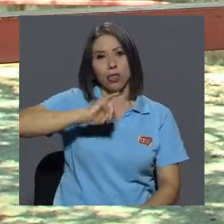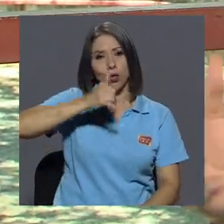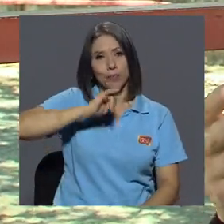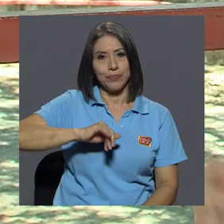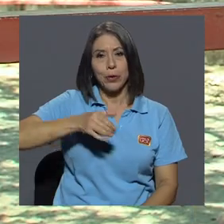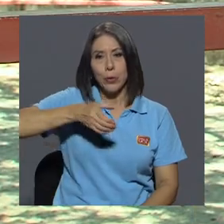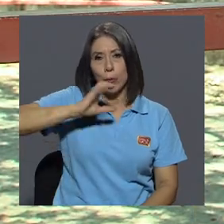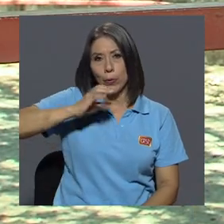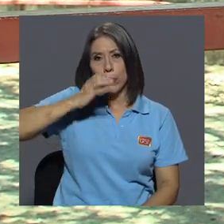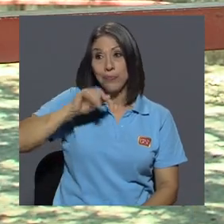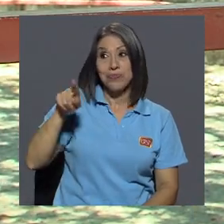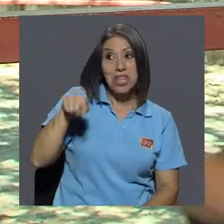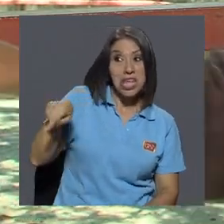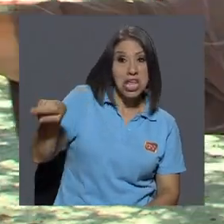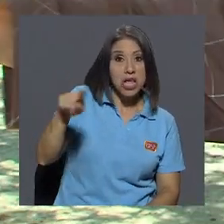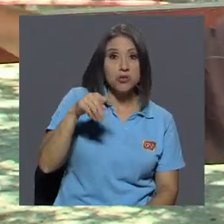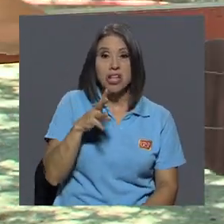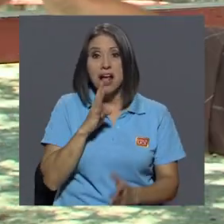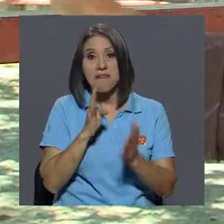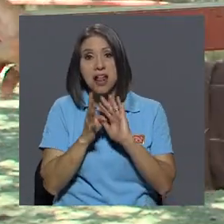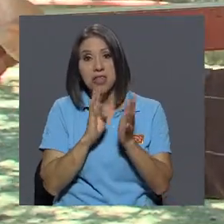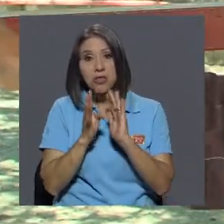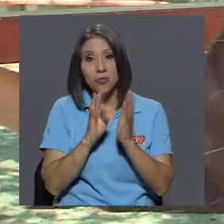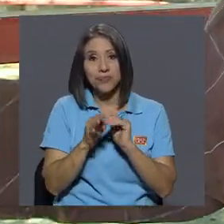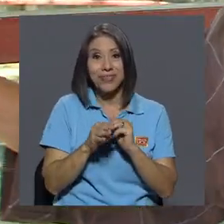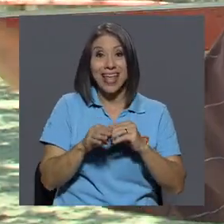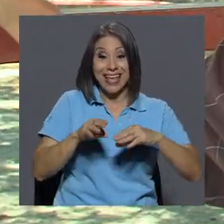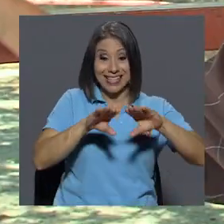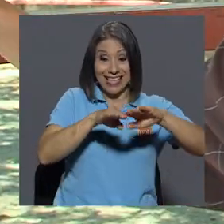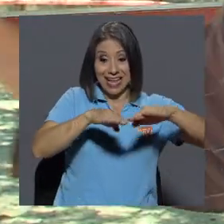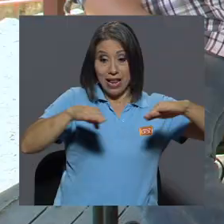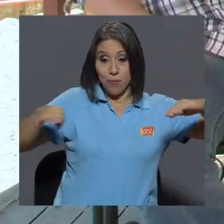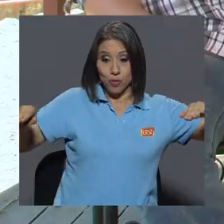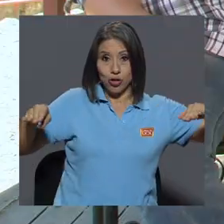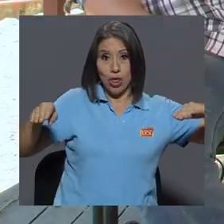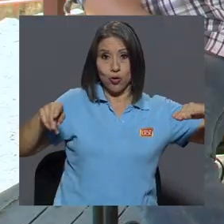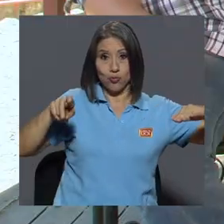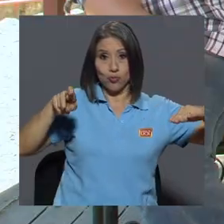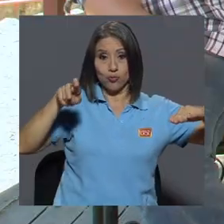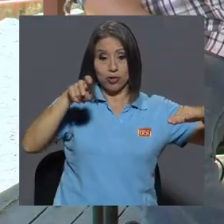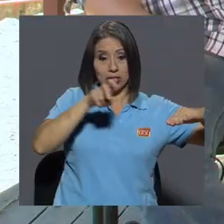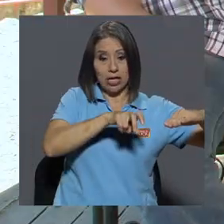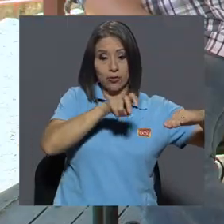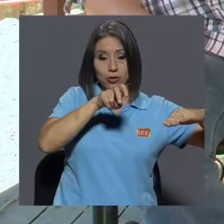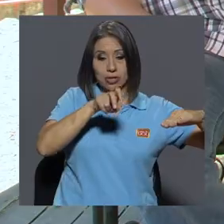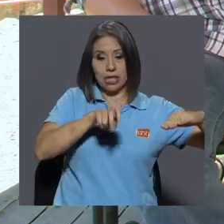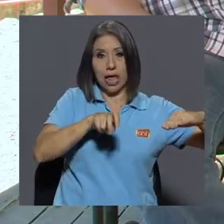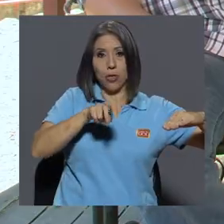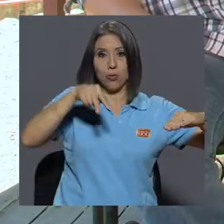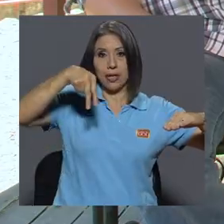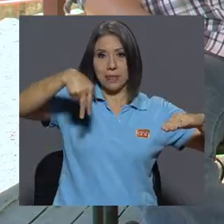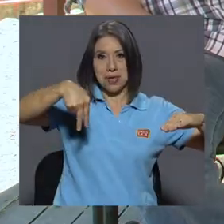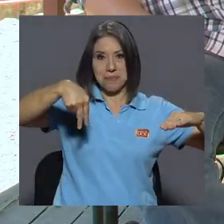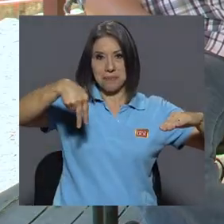Y están hablando. O sea, están en el mostrador. Uno está sentado, el otro también, y el otro está de pie.